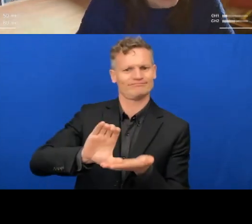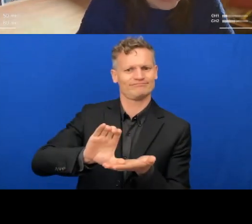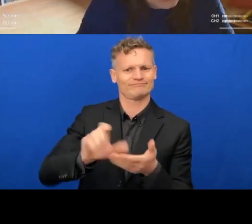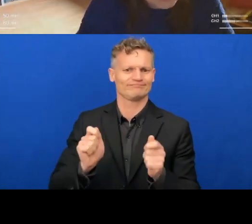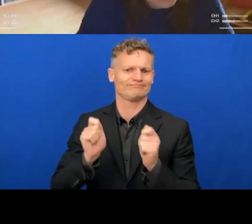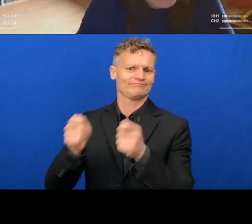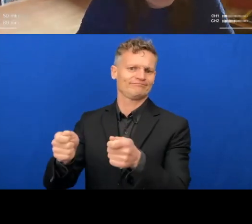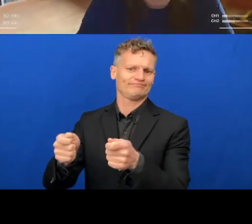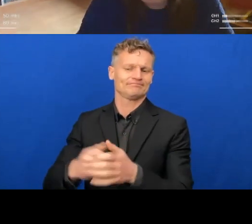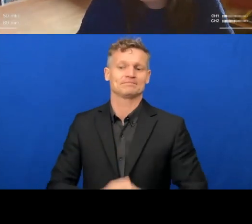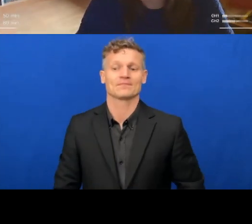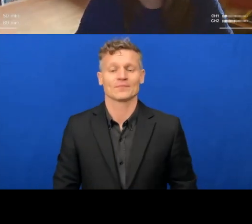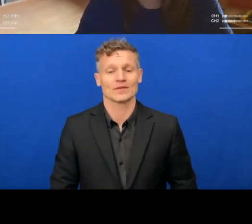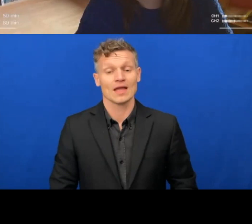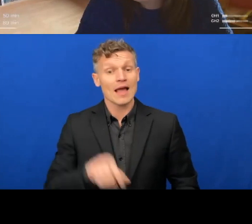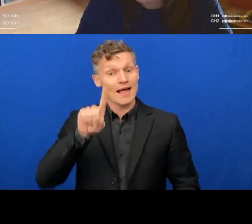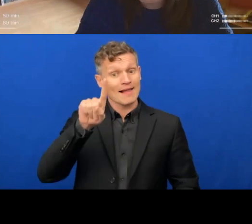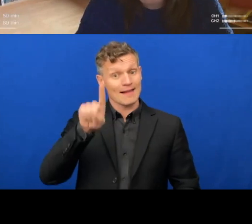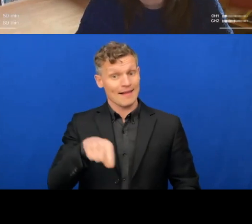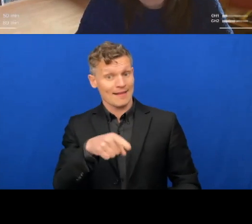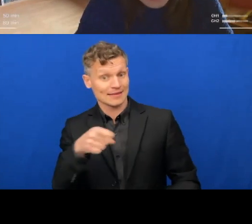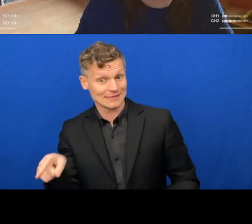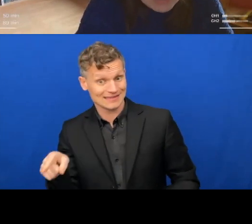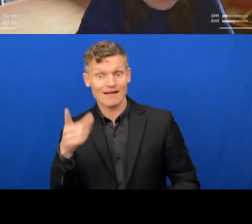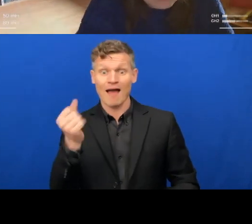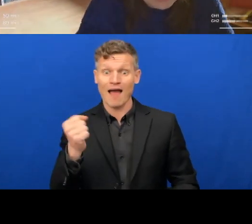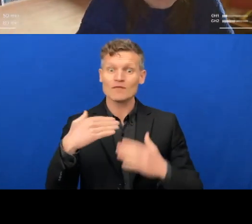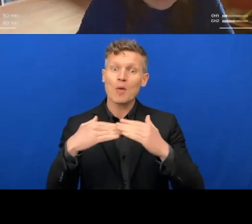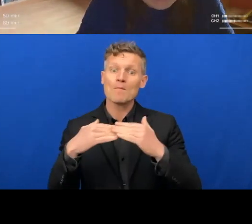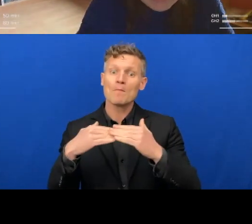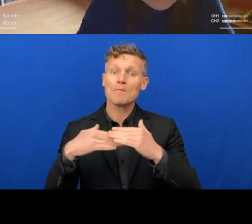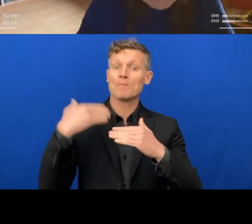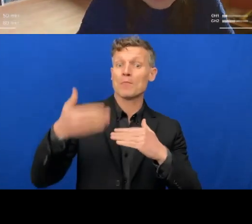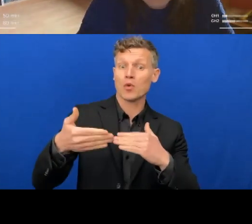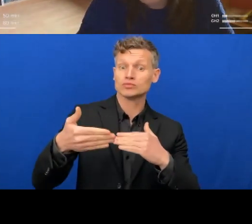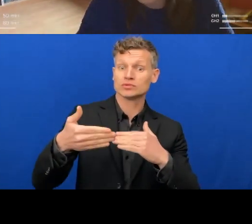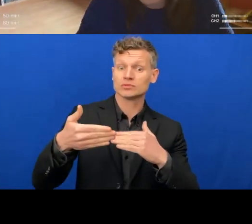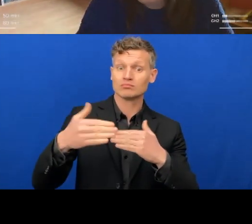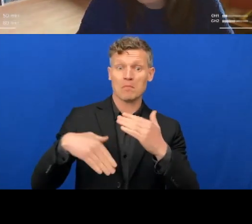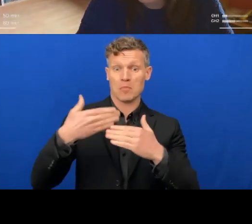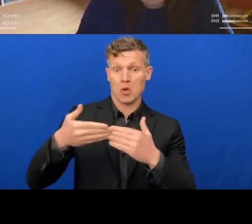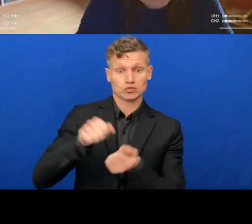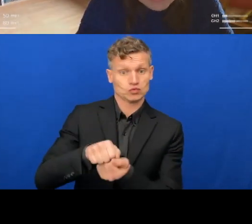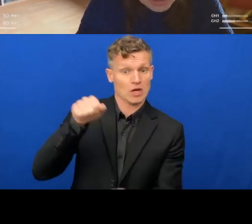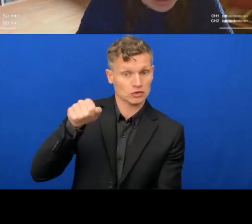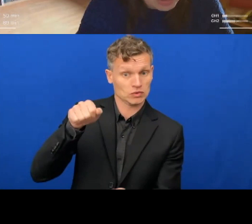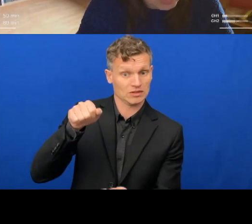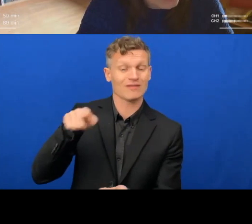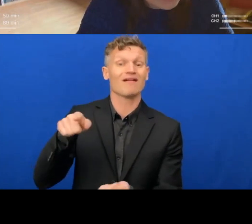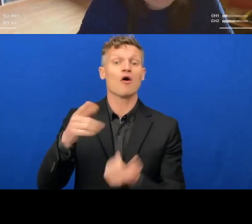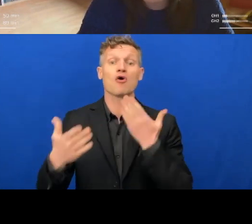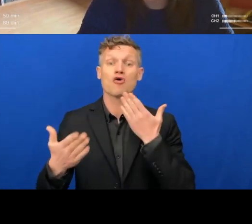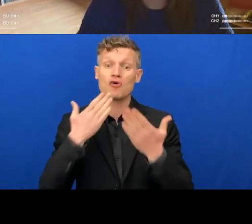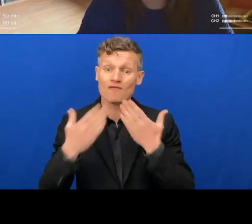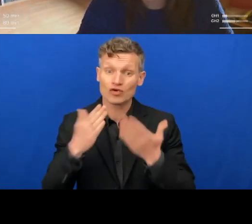una tesis de maestría. Después hay un 5º año de un posgrado